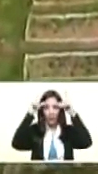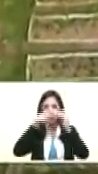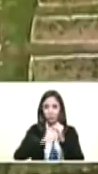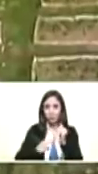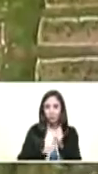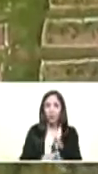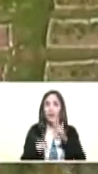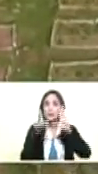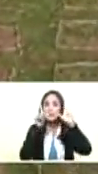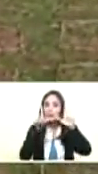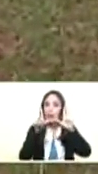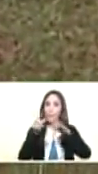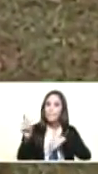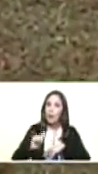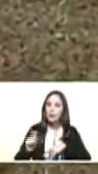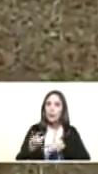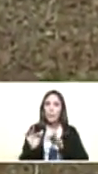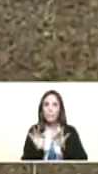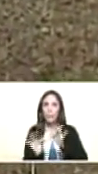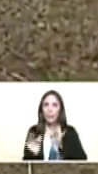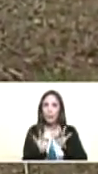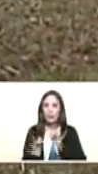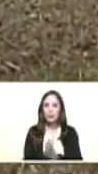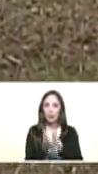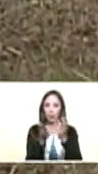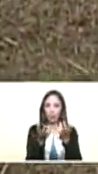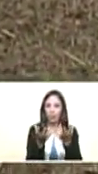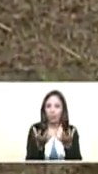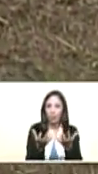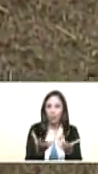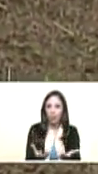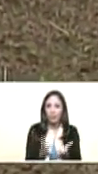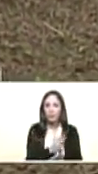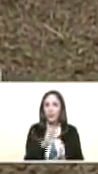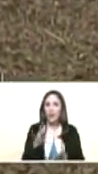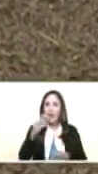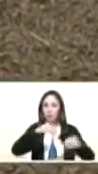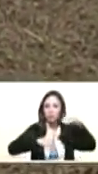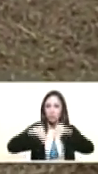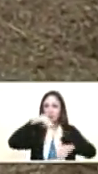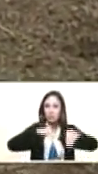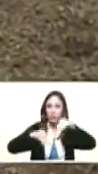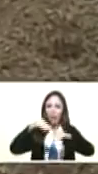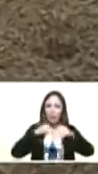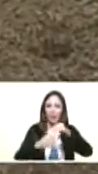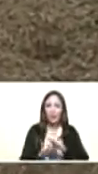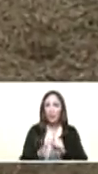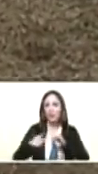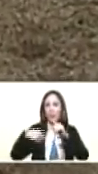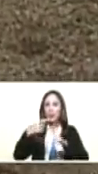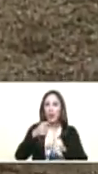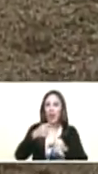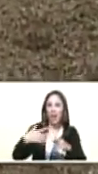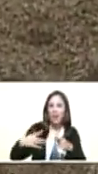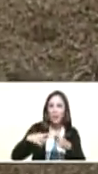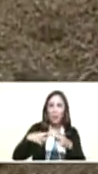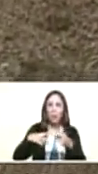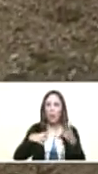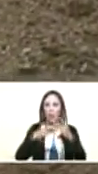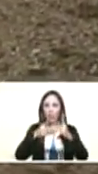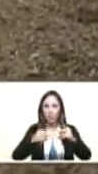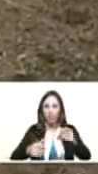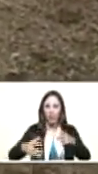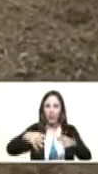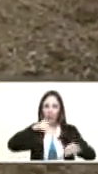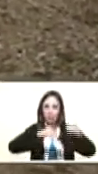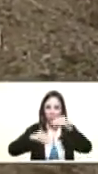6 meses allí a que los ácidos se vayan, se mezcla luego con concha de arroz, con tierra y tenemos